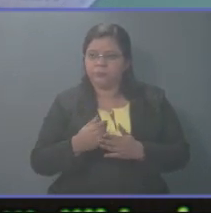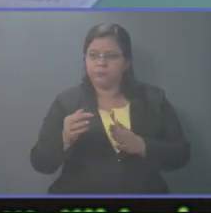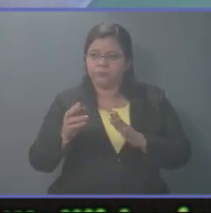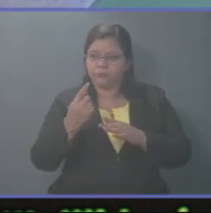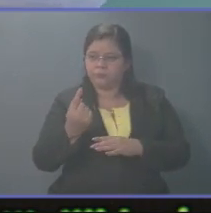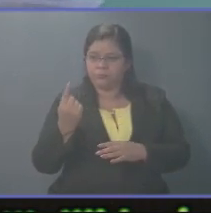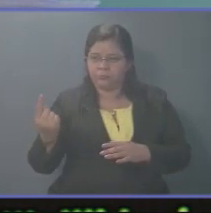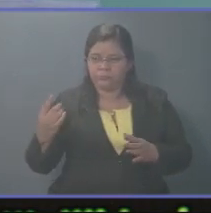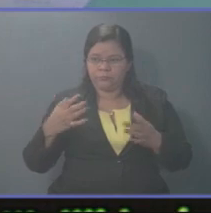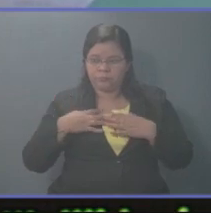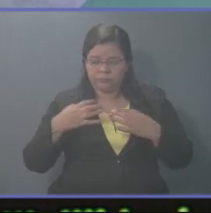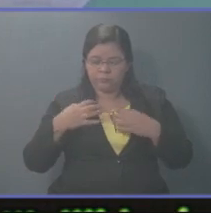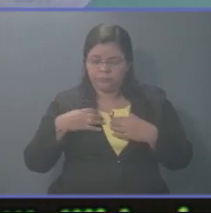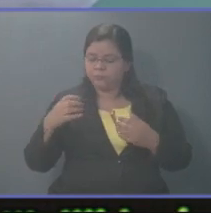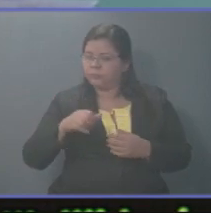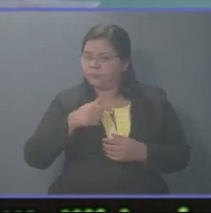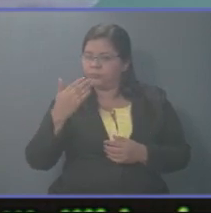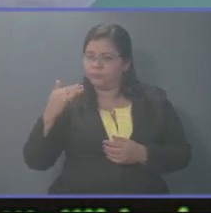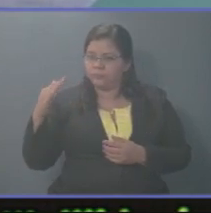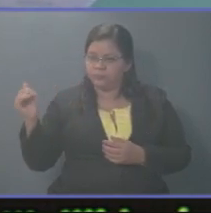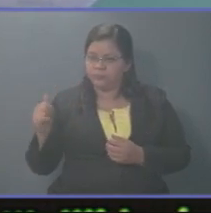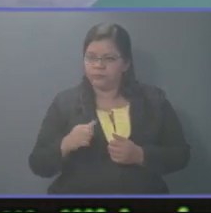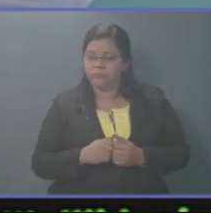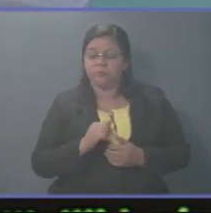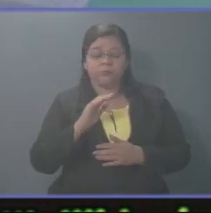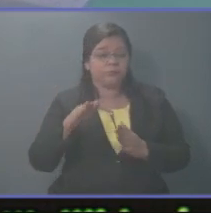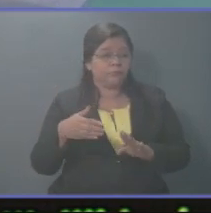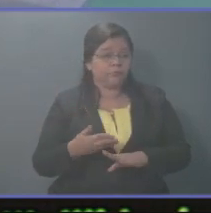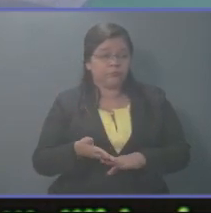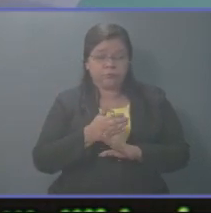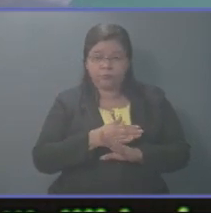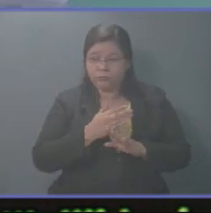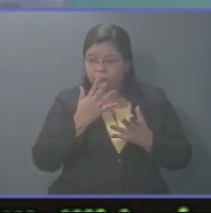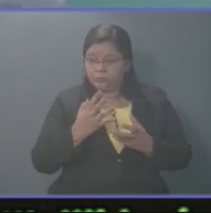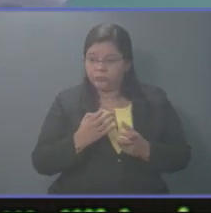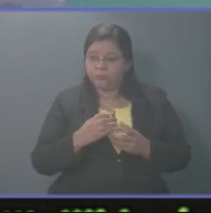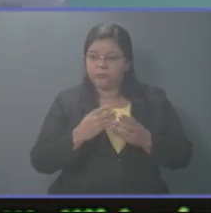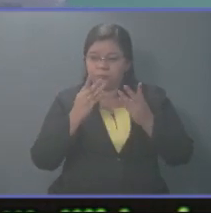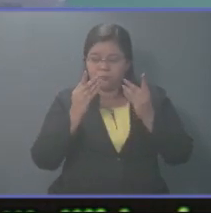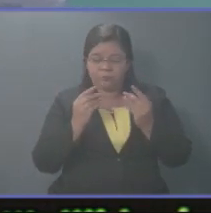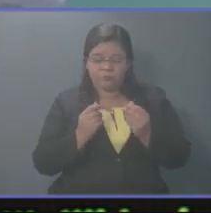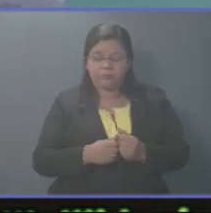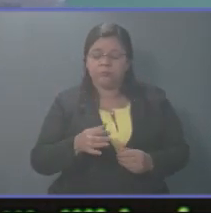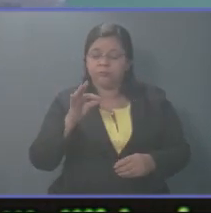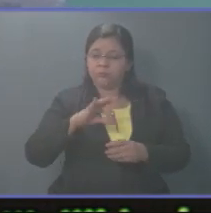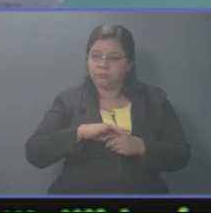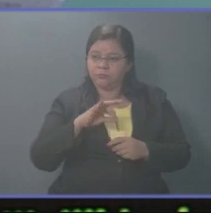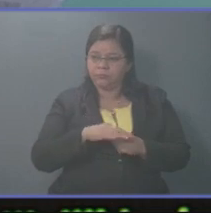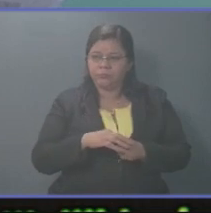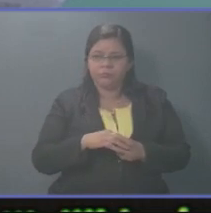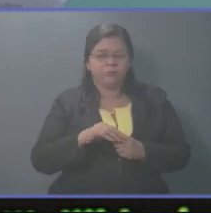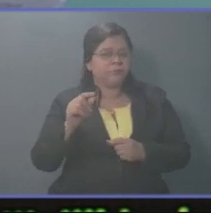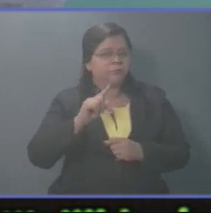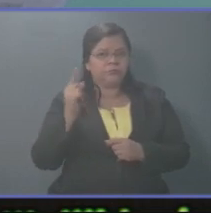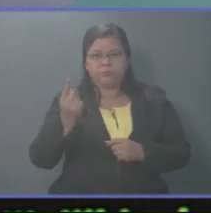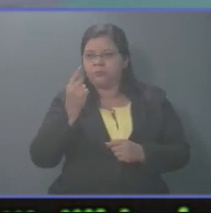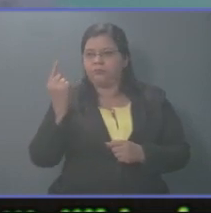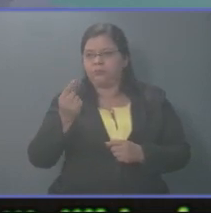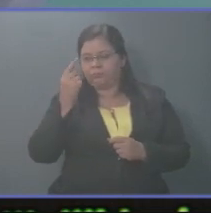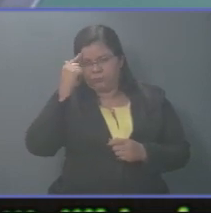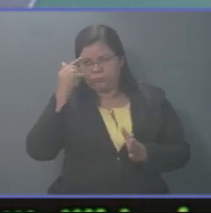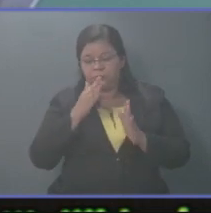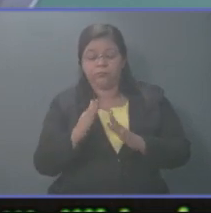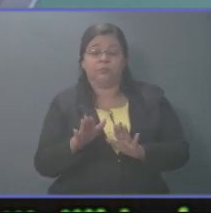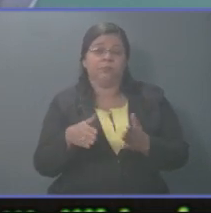el extranjero. Con lo anterior se busca que la asignación de votos no sea arbitraria, puesto que aún